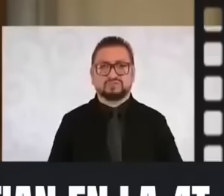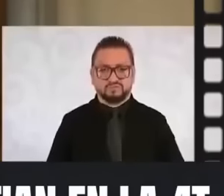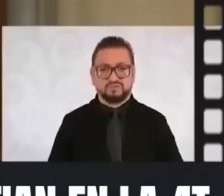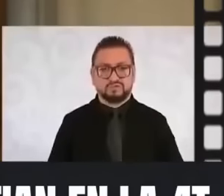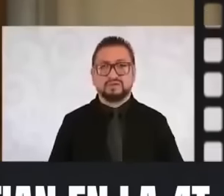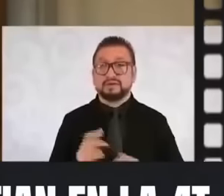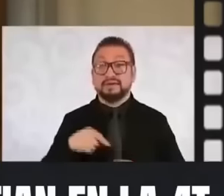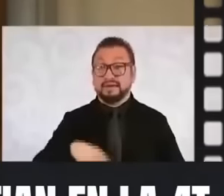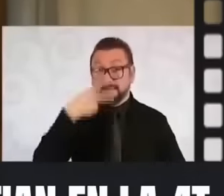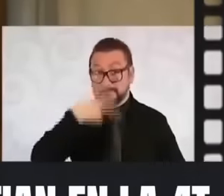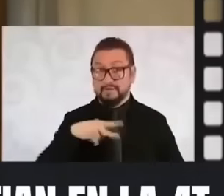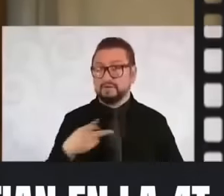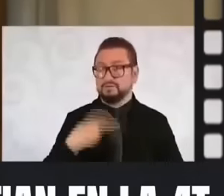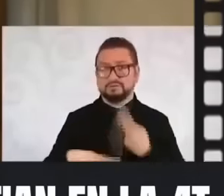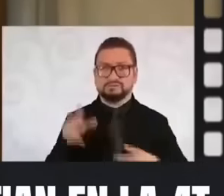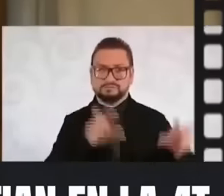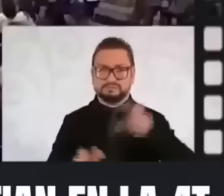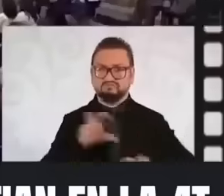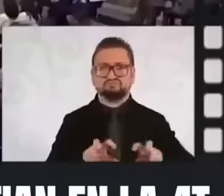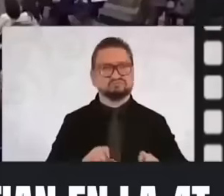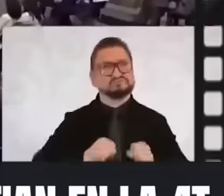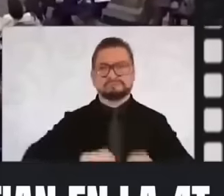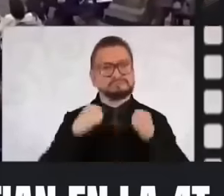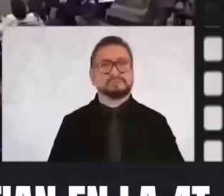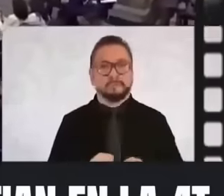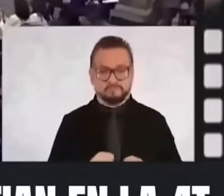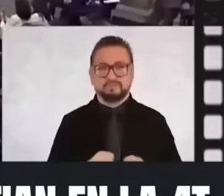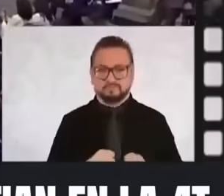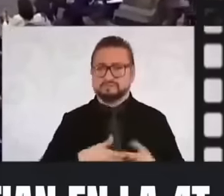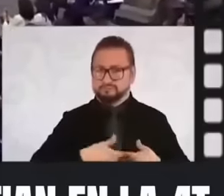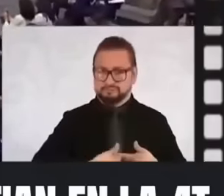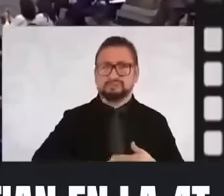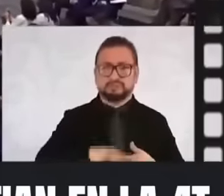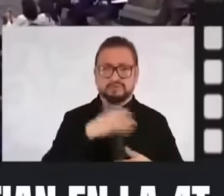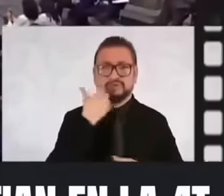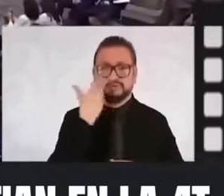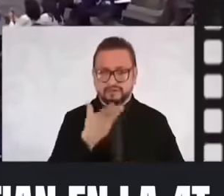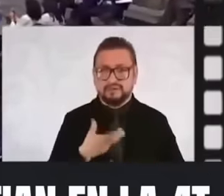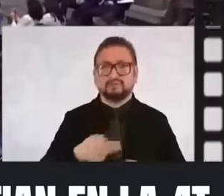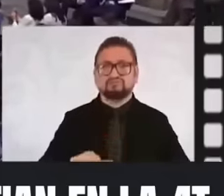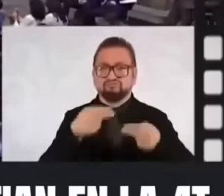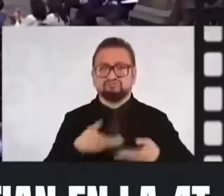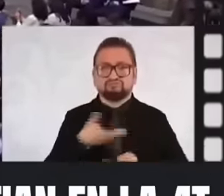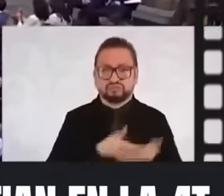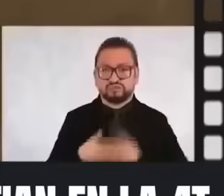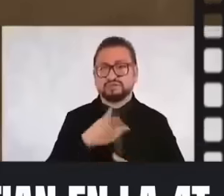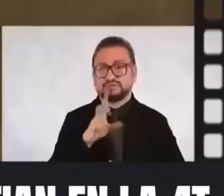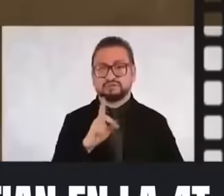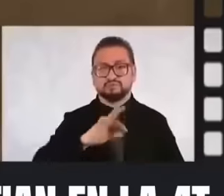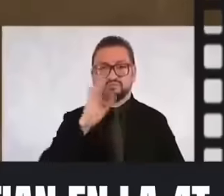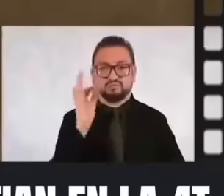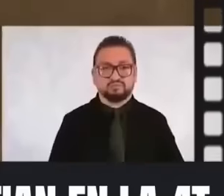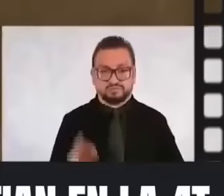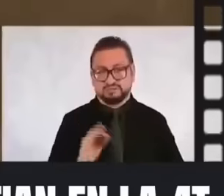Las inversiones en México están seguras y vamos a buscar que el comercio de nuestra región, que es el 30% del